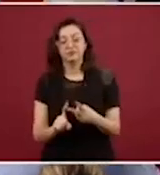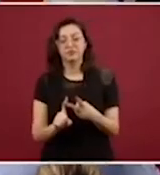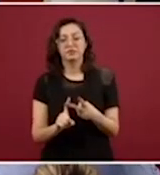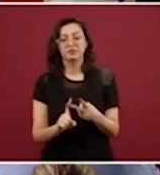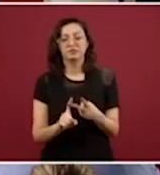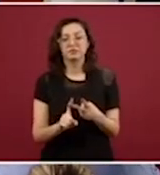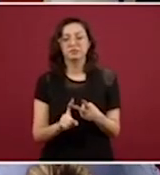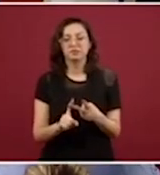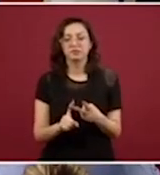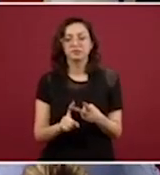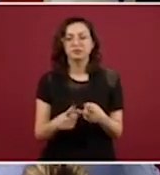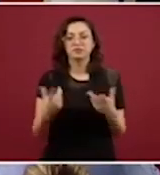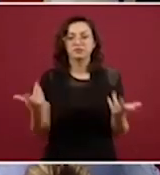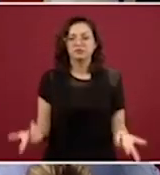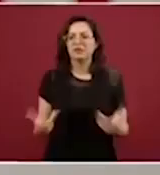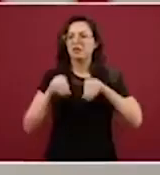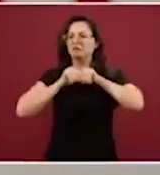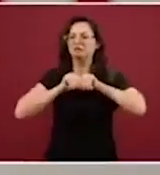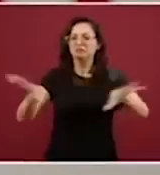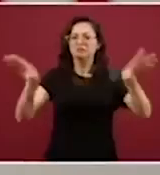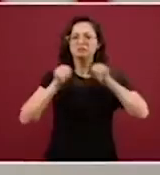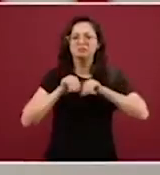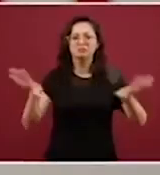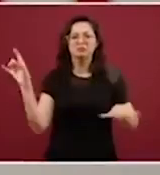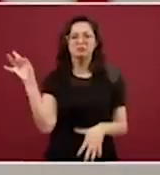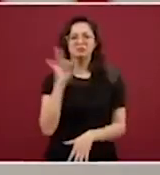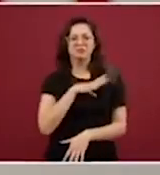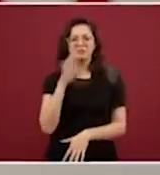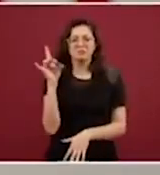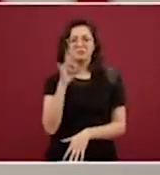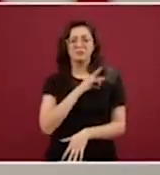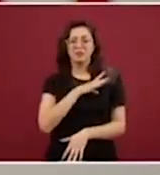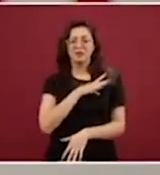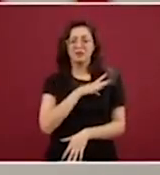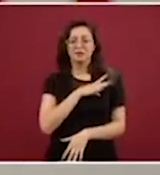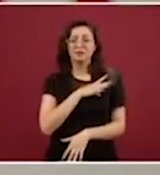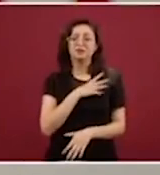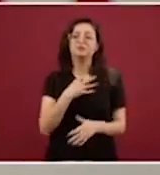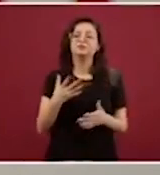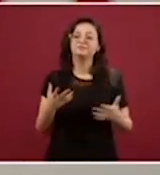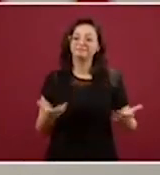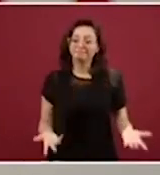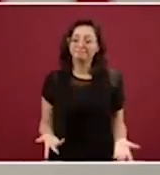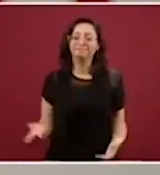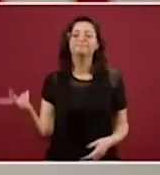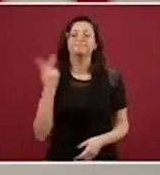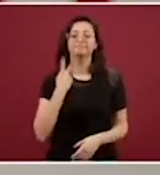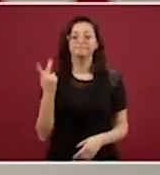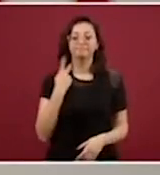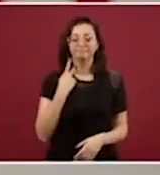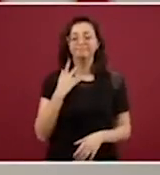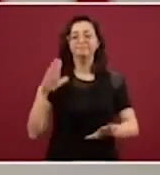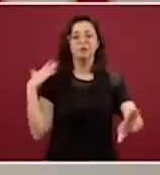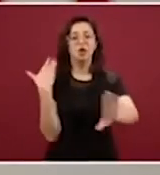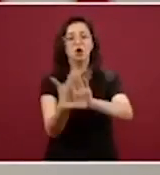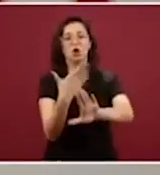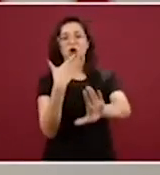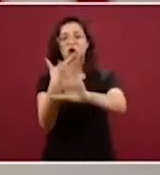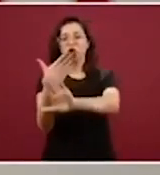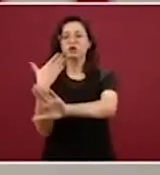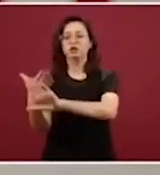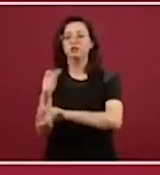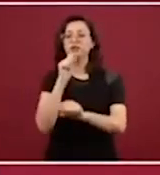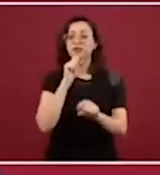Estas oleadas de miedo también afectan a los altos dirigentes políticos y pueden llevar a